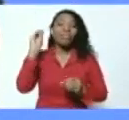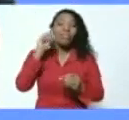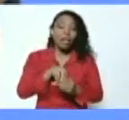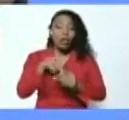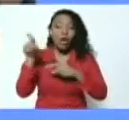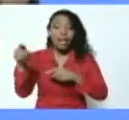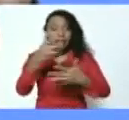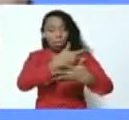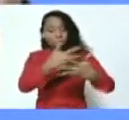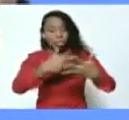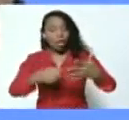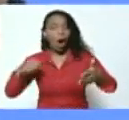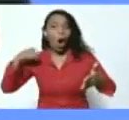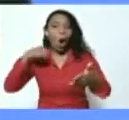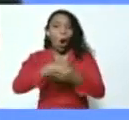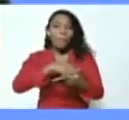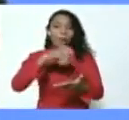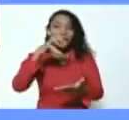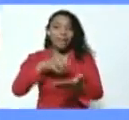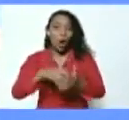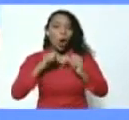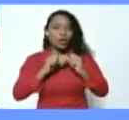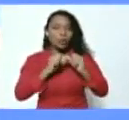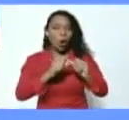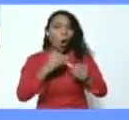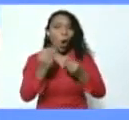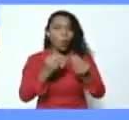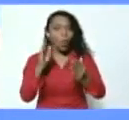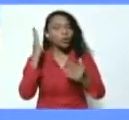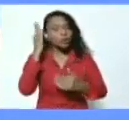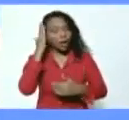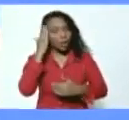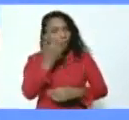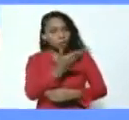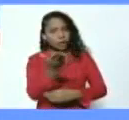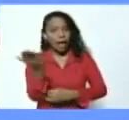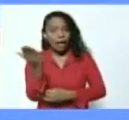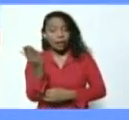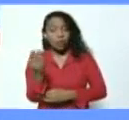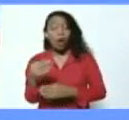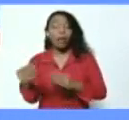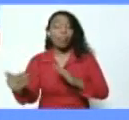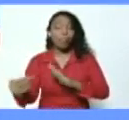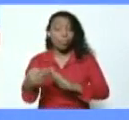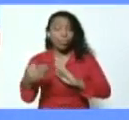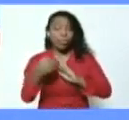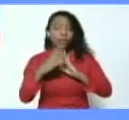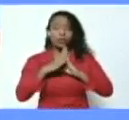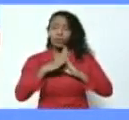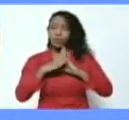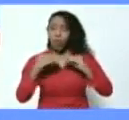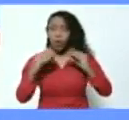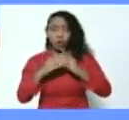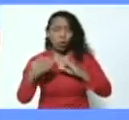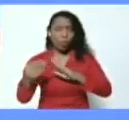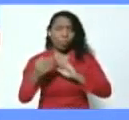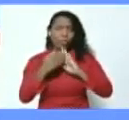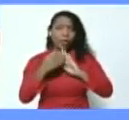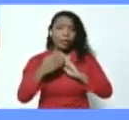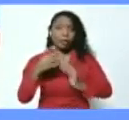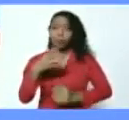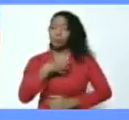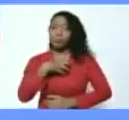guión de golpe de Estado continuado como se conoce. Nos han aplicado de todo y no han